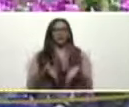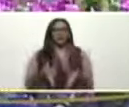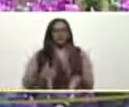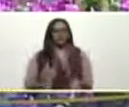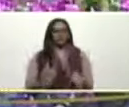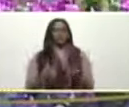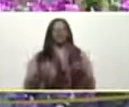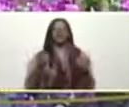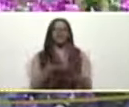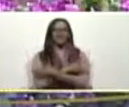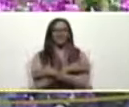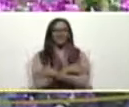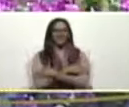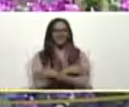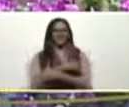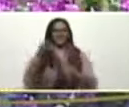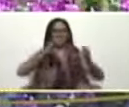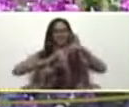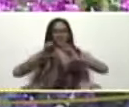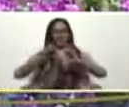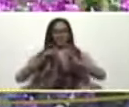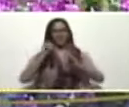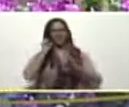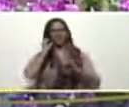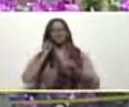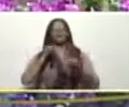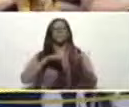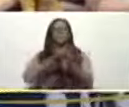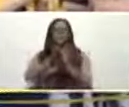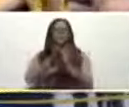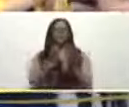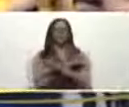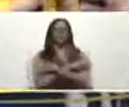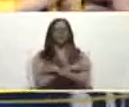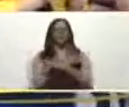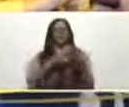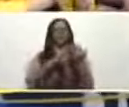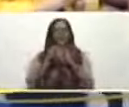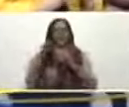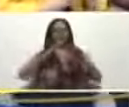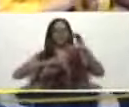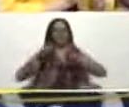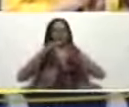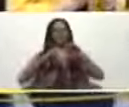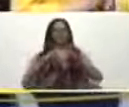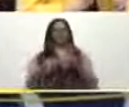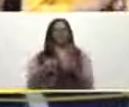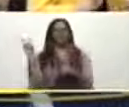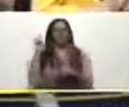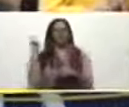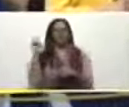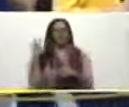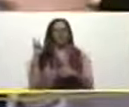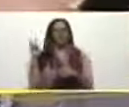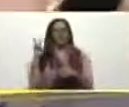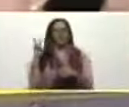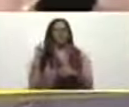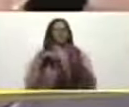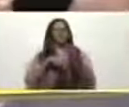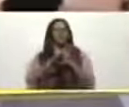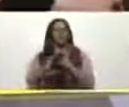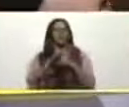La felicito, científica. Vayamos adelante. Felicito a la comunidad científica de Venezuela y